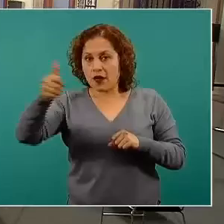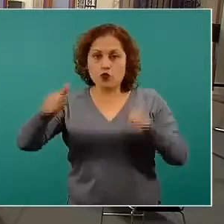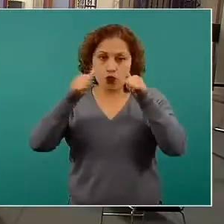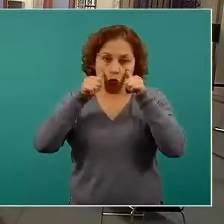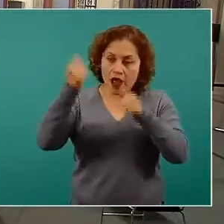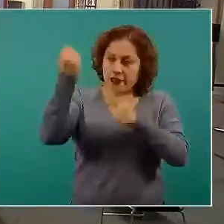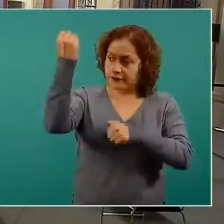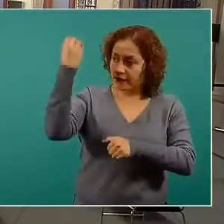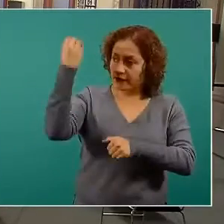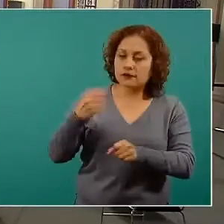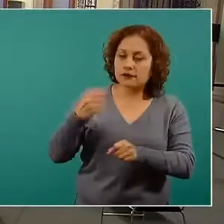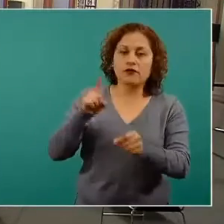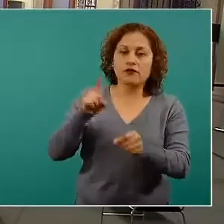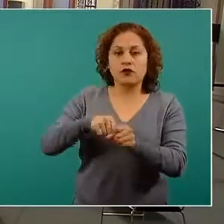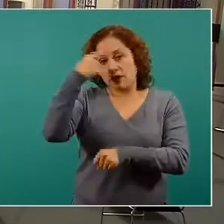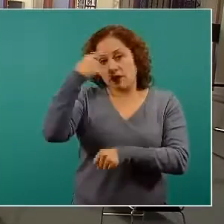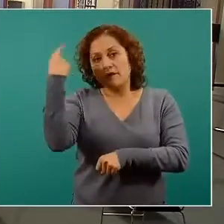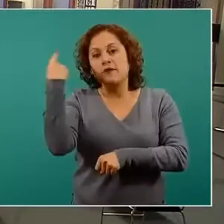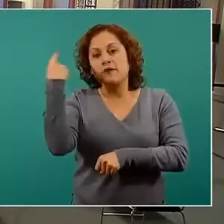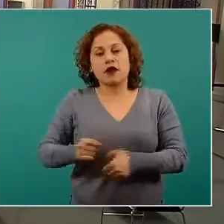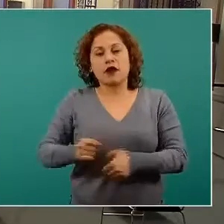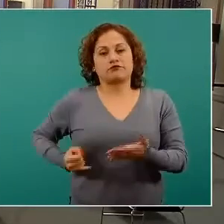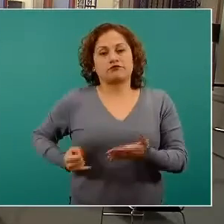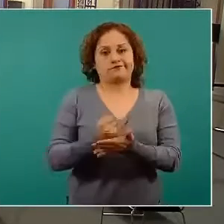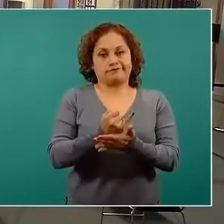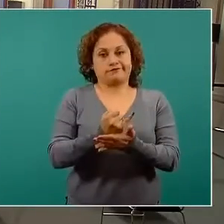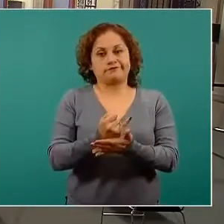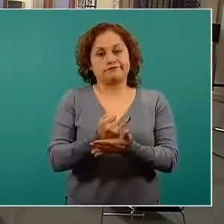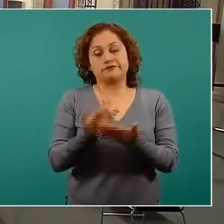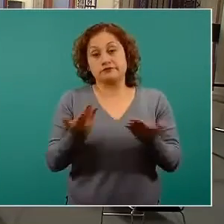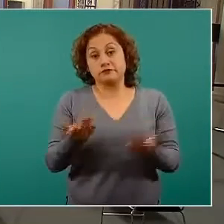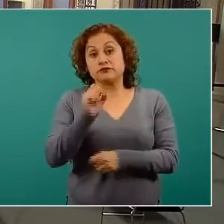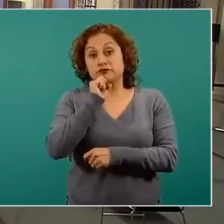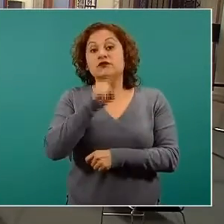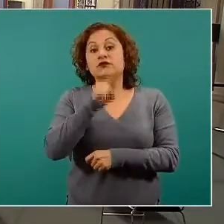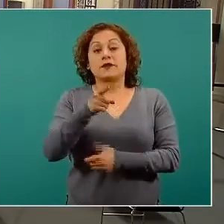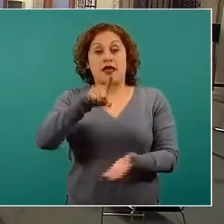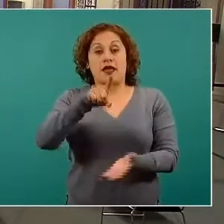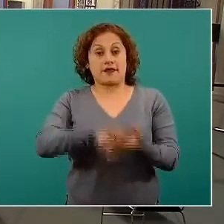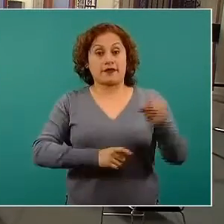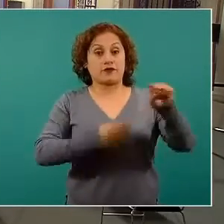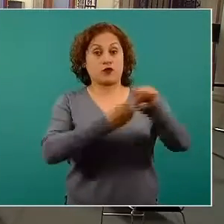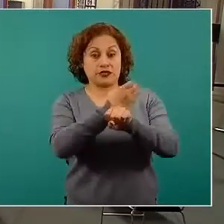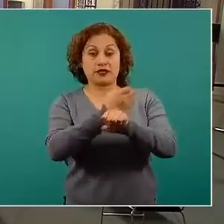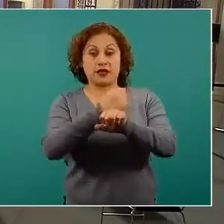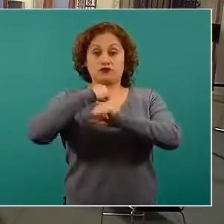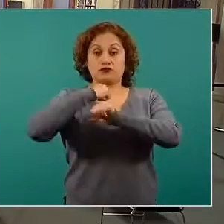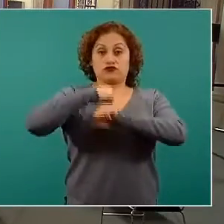que podamos apoyar a quienes toman las decisiones de forma colectiva